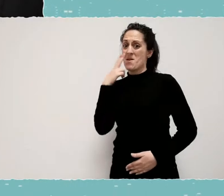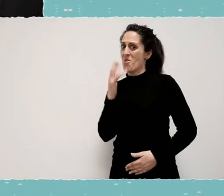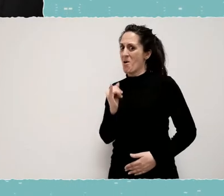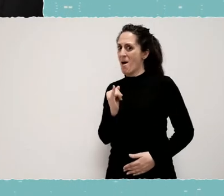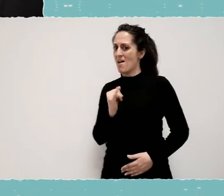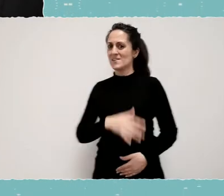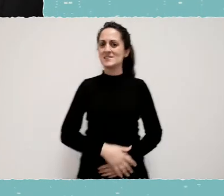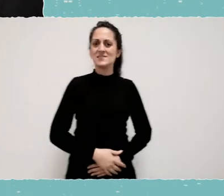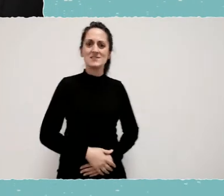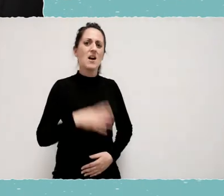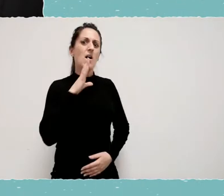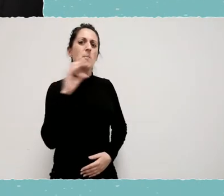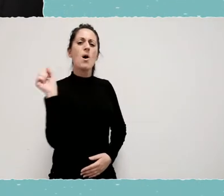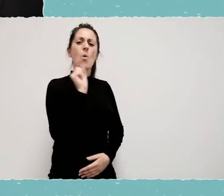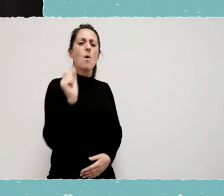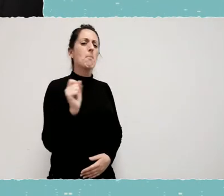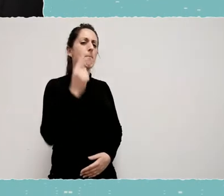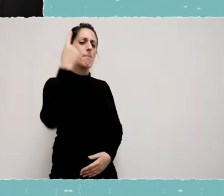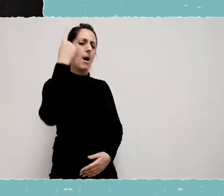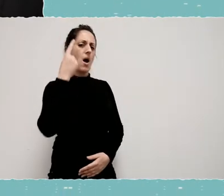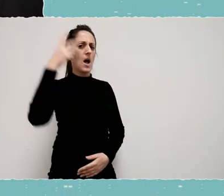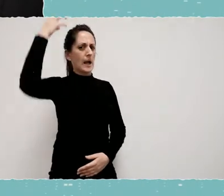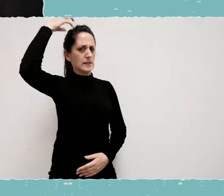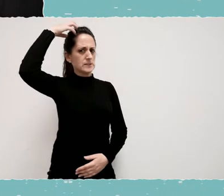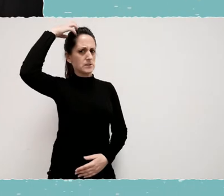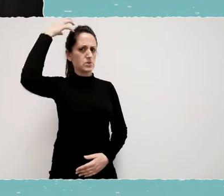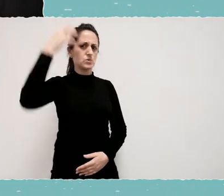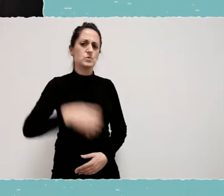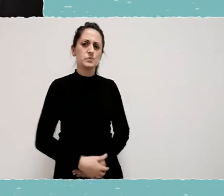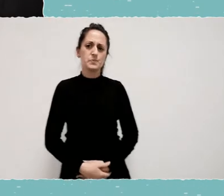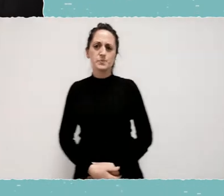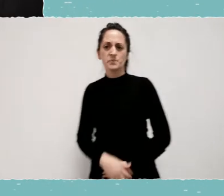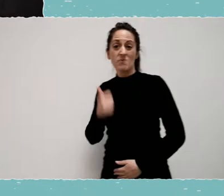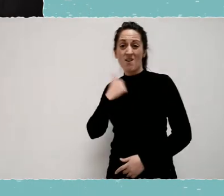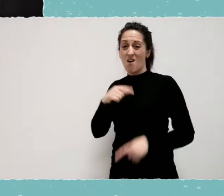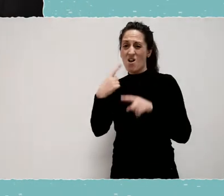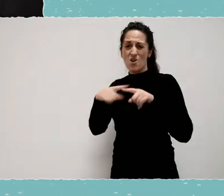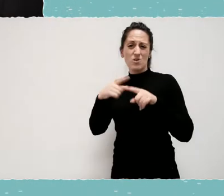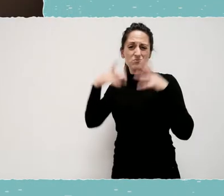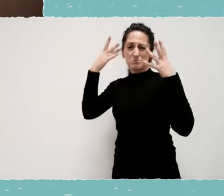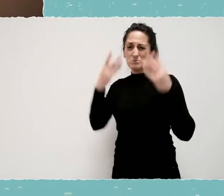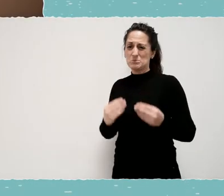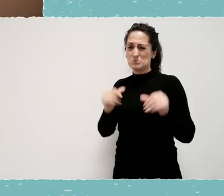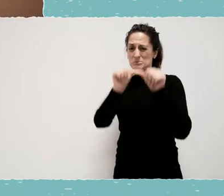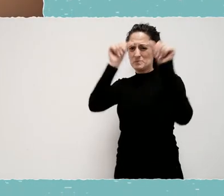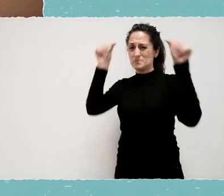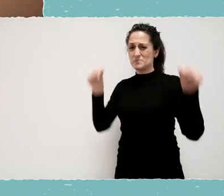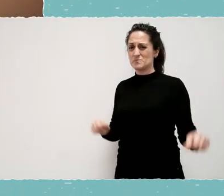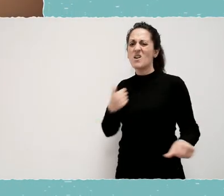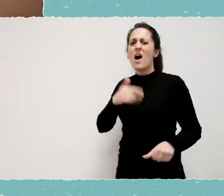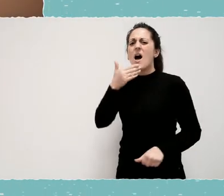la, la, la, la, la, máis guapa do reino. Como xa tiña de todo, de